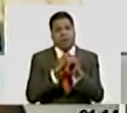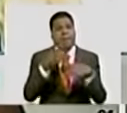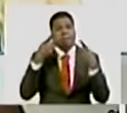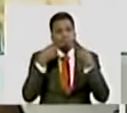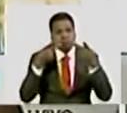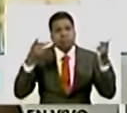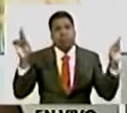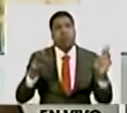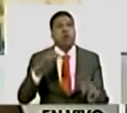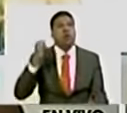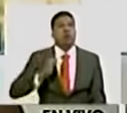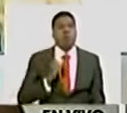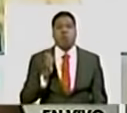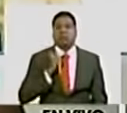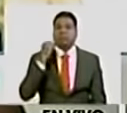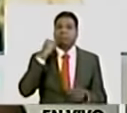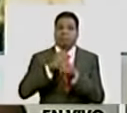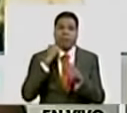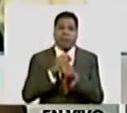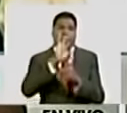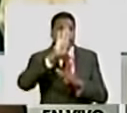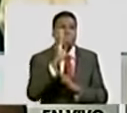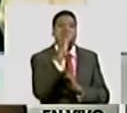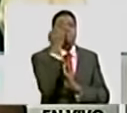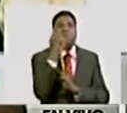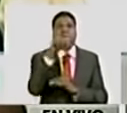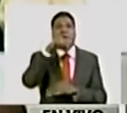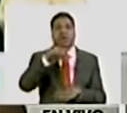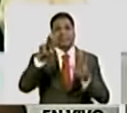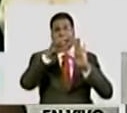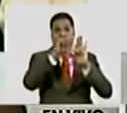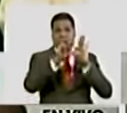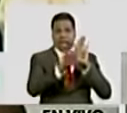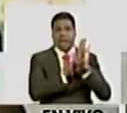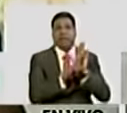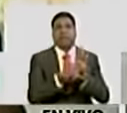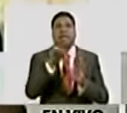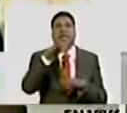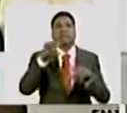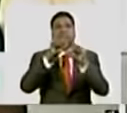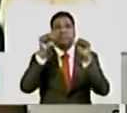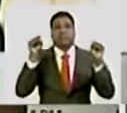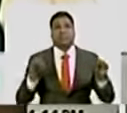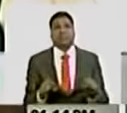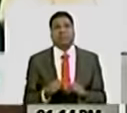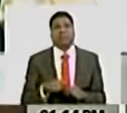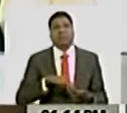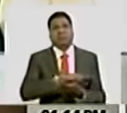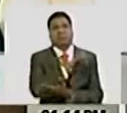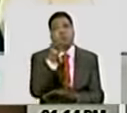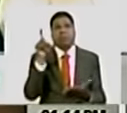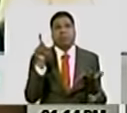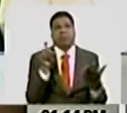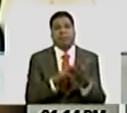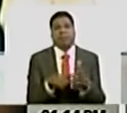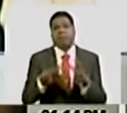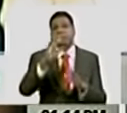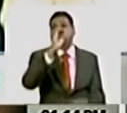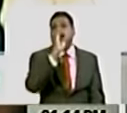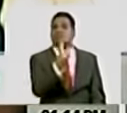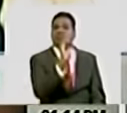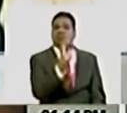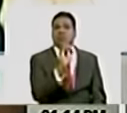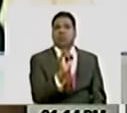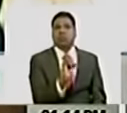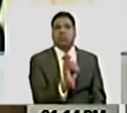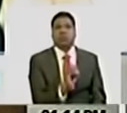Cualquier actuación a las espaldas de esta legalidad y de este sistema es absolutamente nulo, ilícito